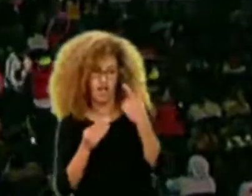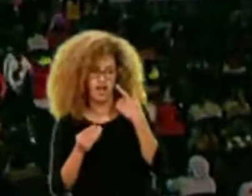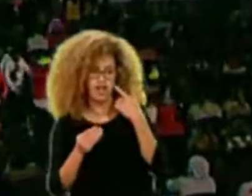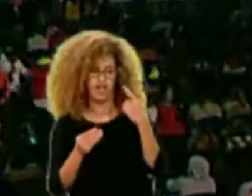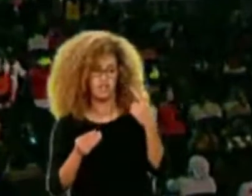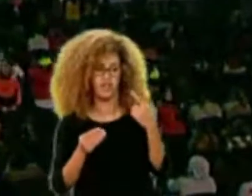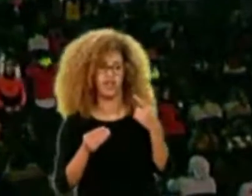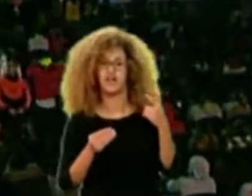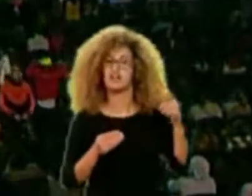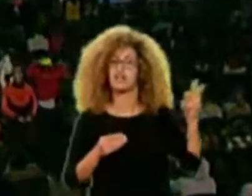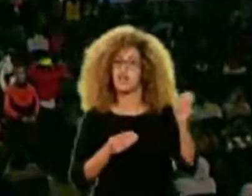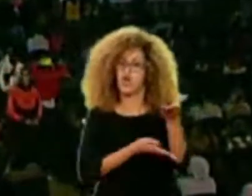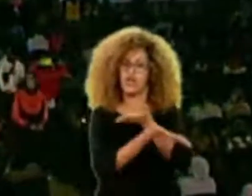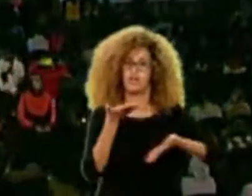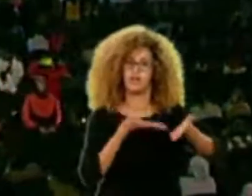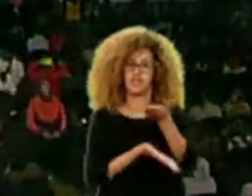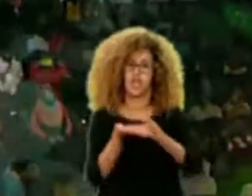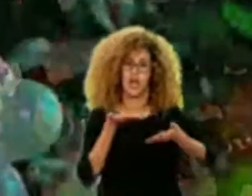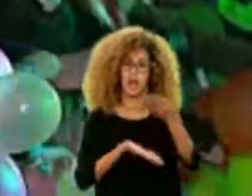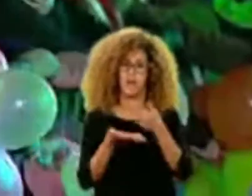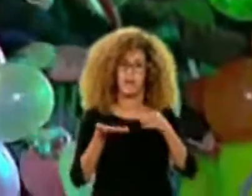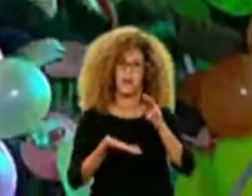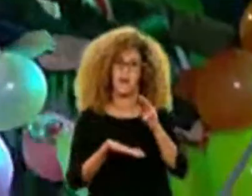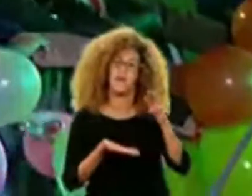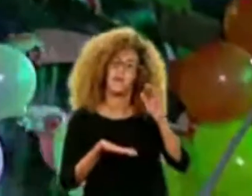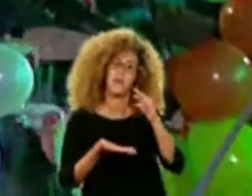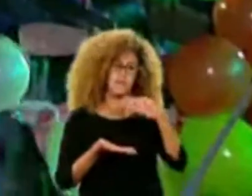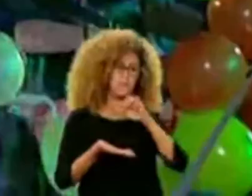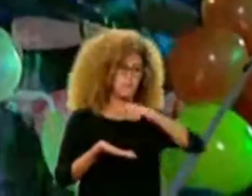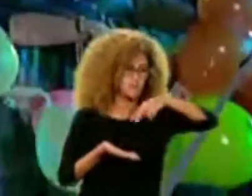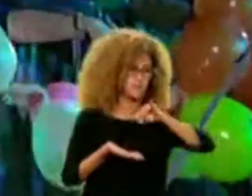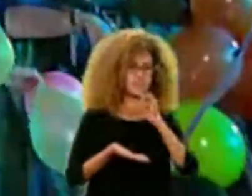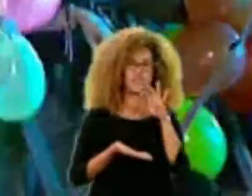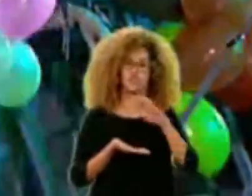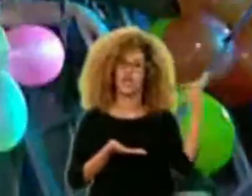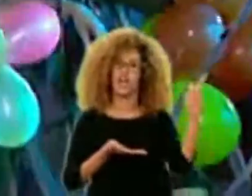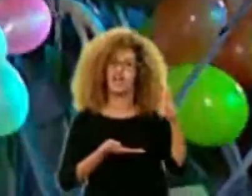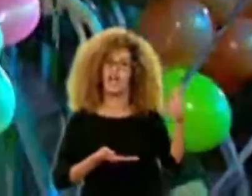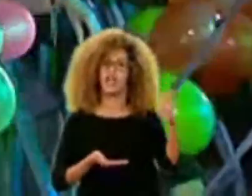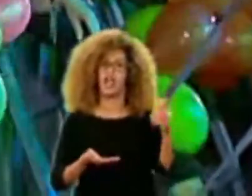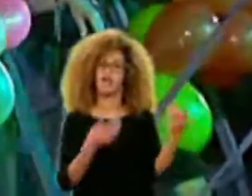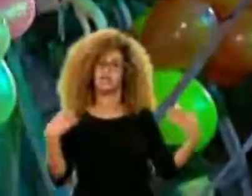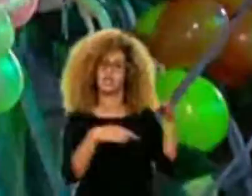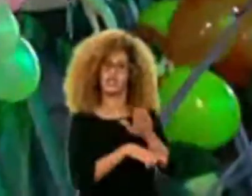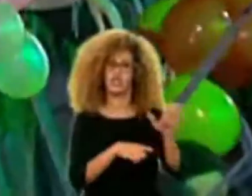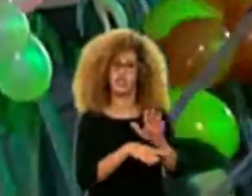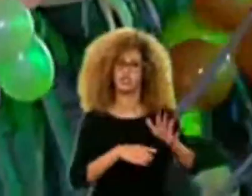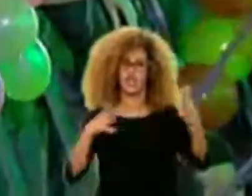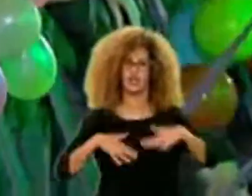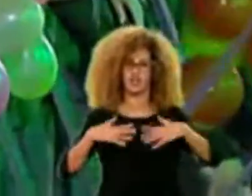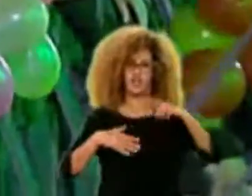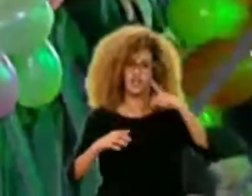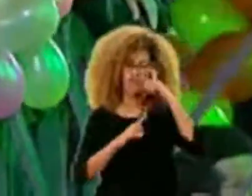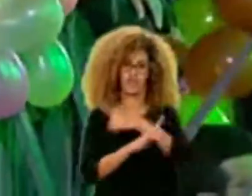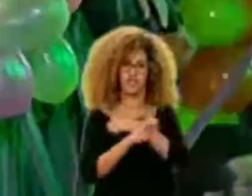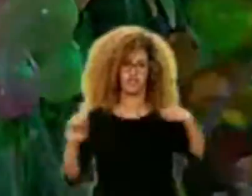del Norte, que es una auténtica colaboradora. De hecho, ya fue súper homenajeada en la presentación de la Fantasía de este año. Una propuesta, por cierto, que